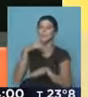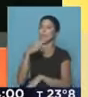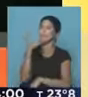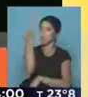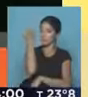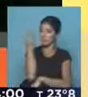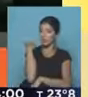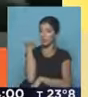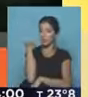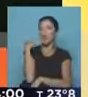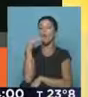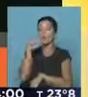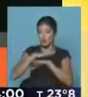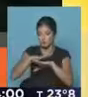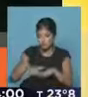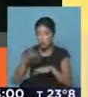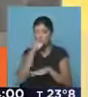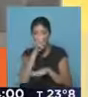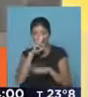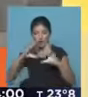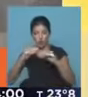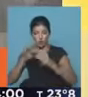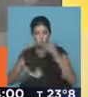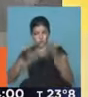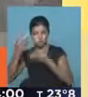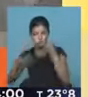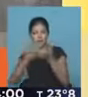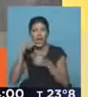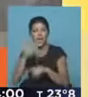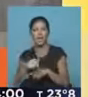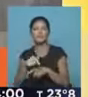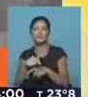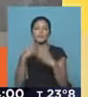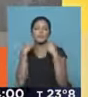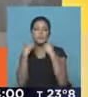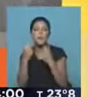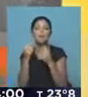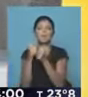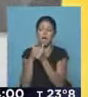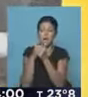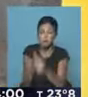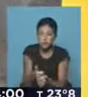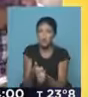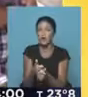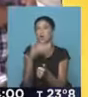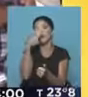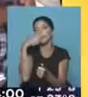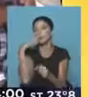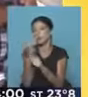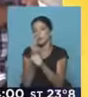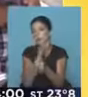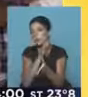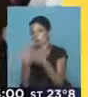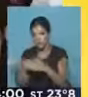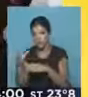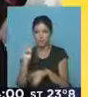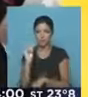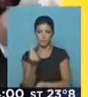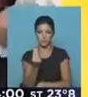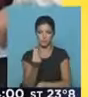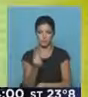las internas quemaron colchones en protesta por los abusos a que son sometidas y luego no pudieron escapar de las llamas.